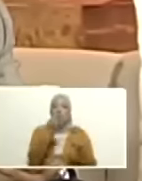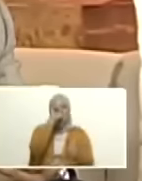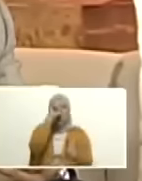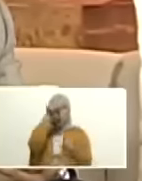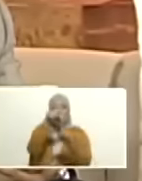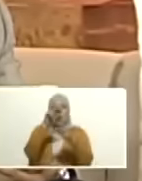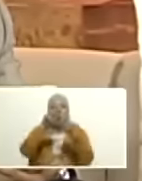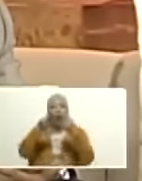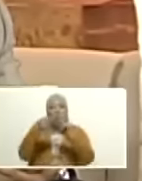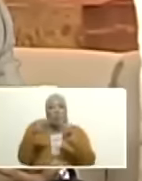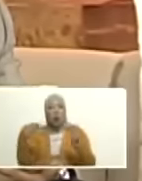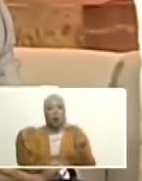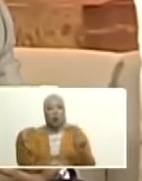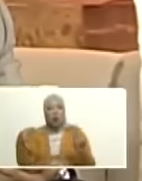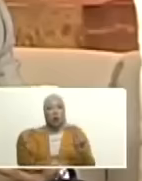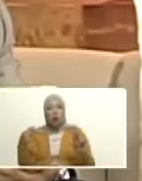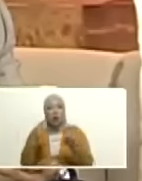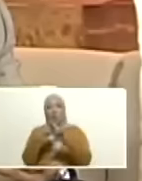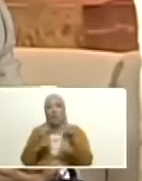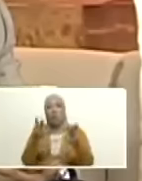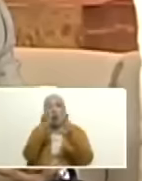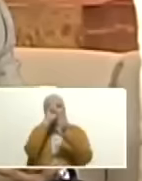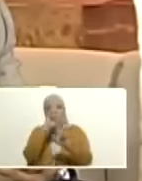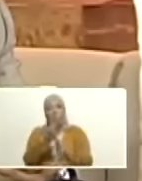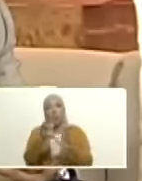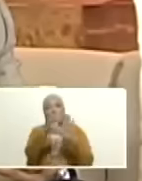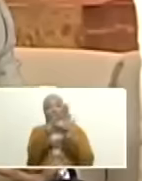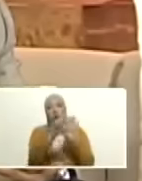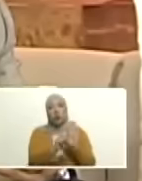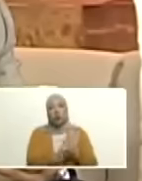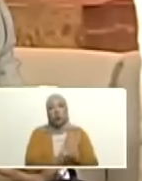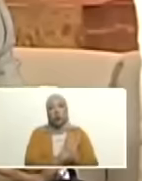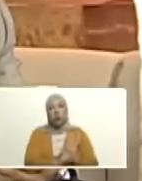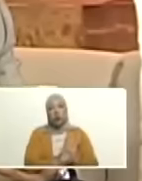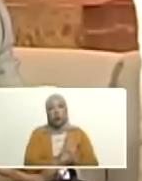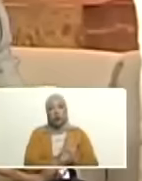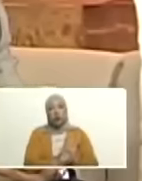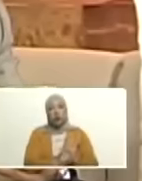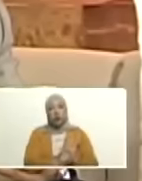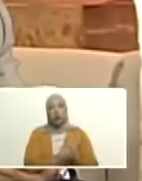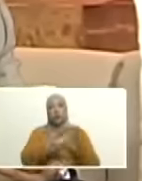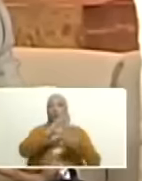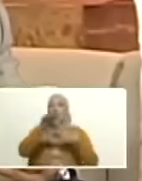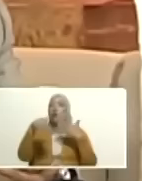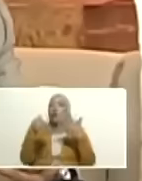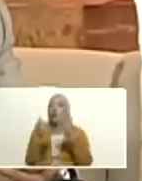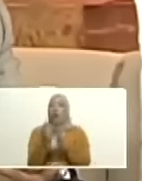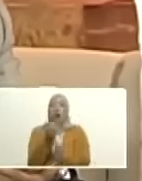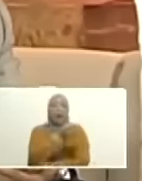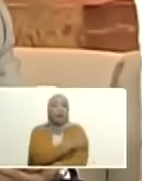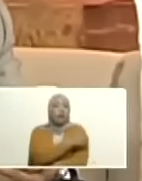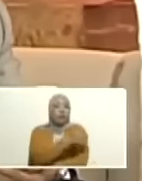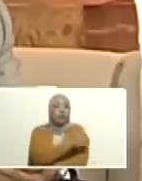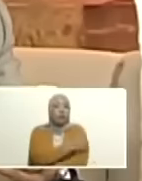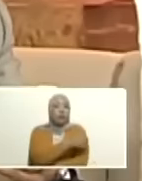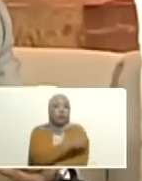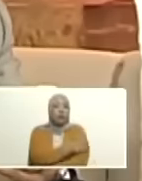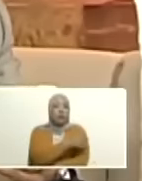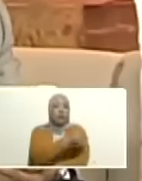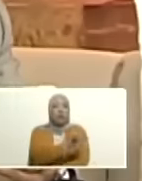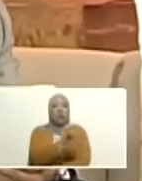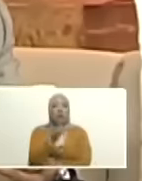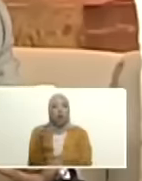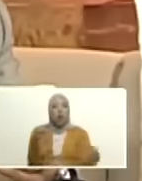paz, del respeto a las instituciones, a toda esa oposición que estaba en manos de